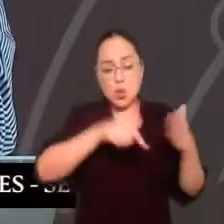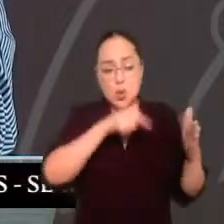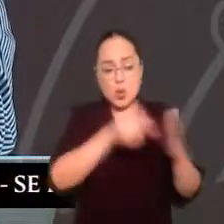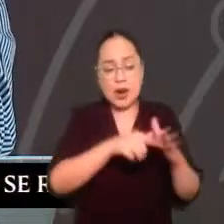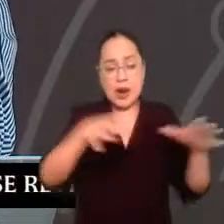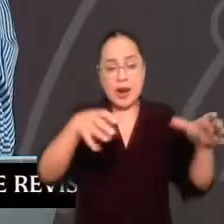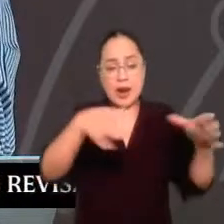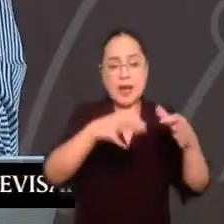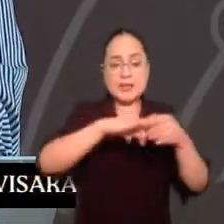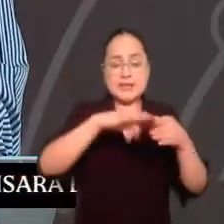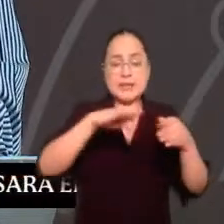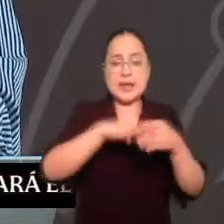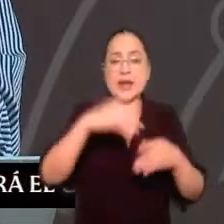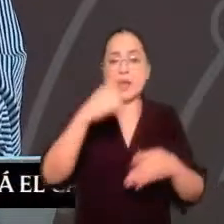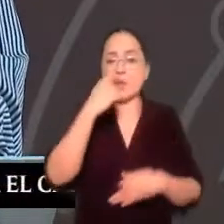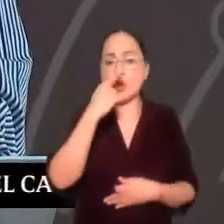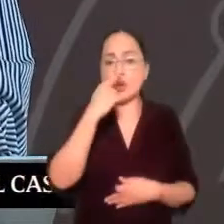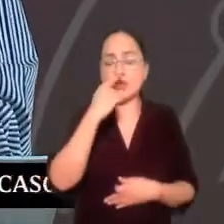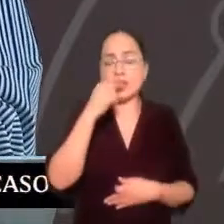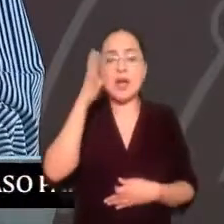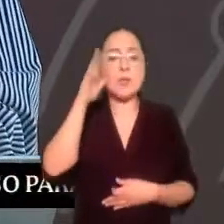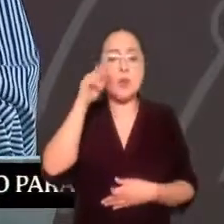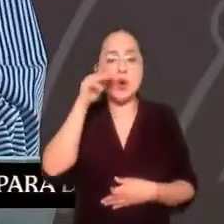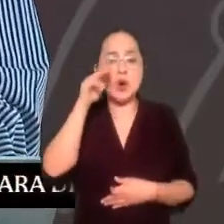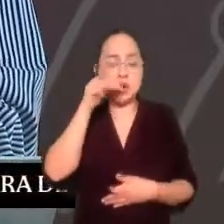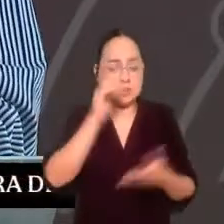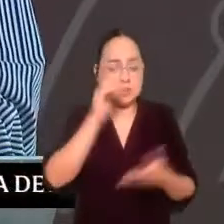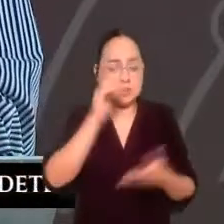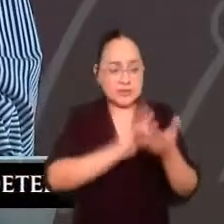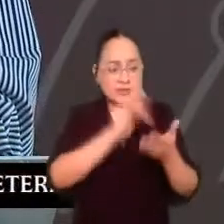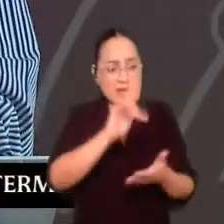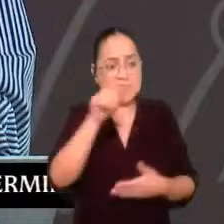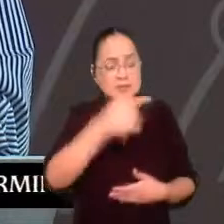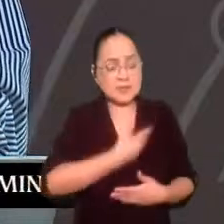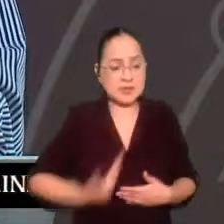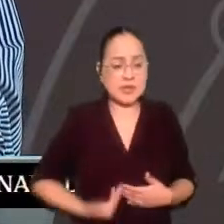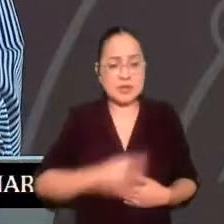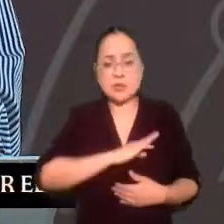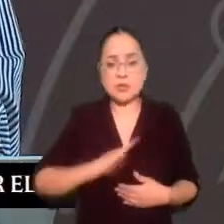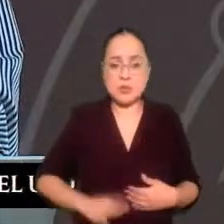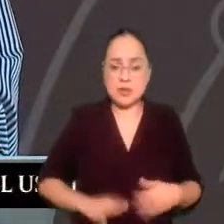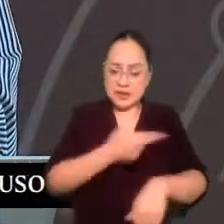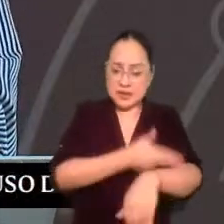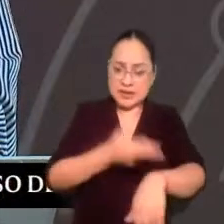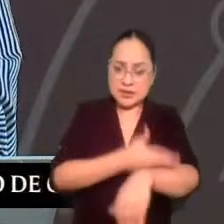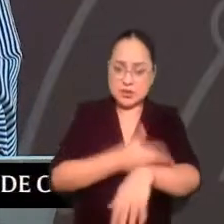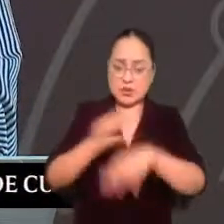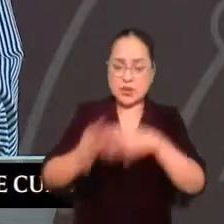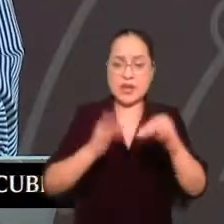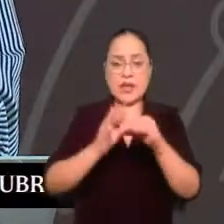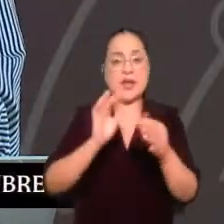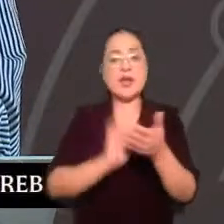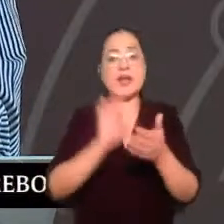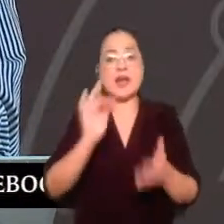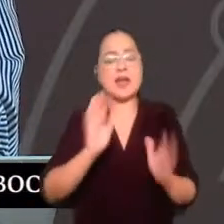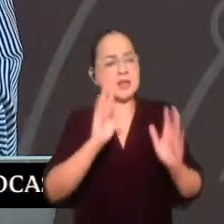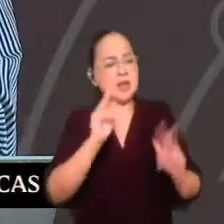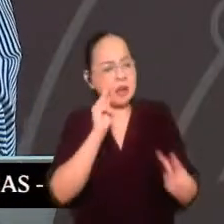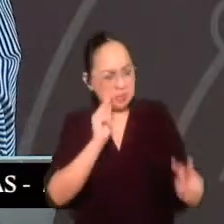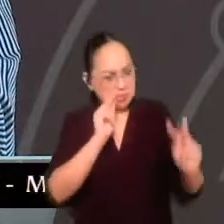policía en Los Mochis. Y muchas gracias al presidente municipal por eso. Ya lo vimos, ya estuvimos allá y lo vimos.